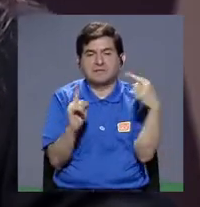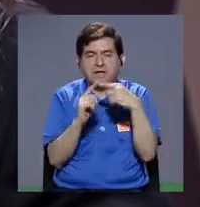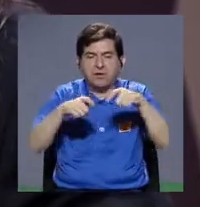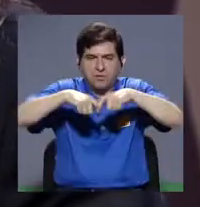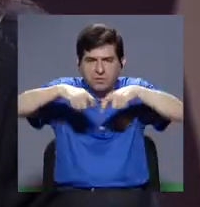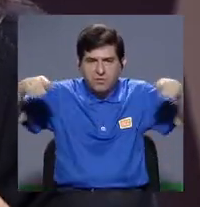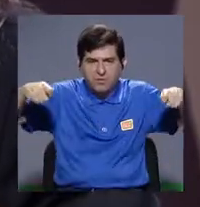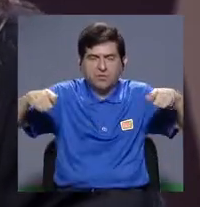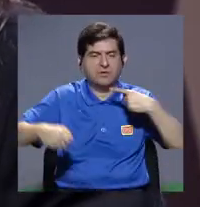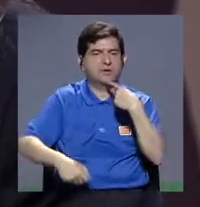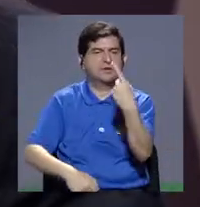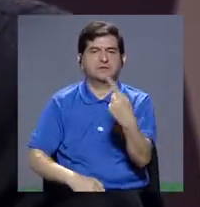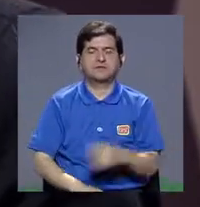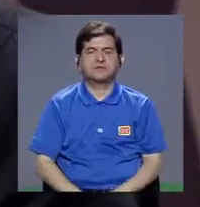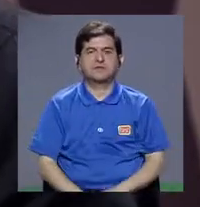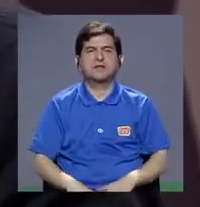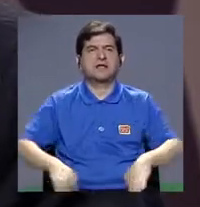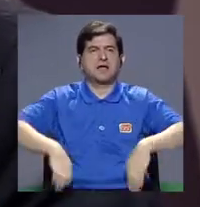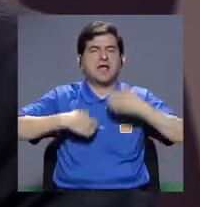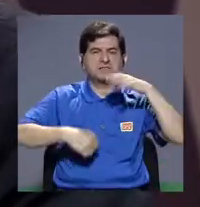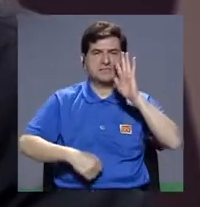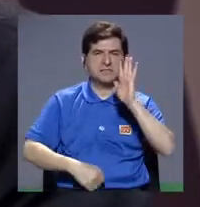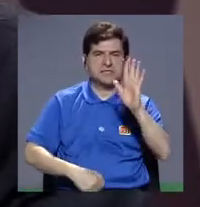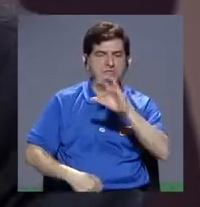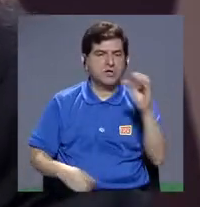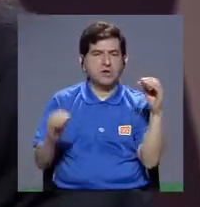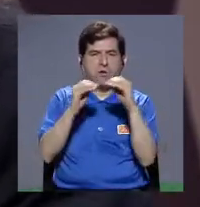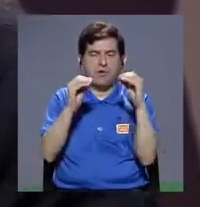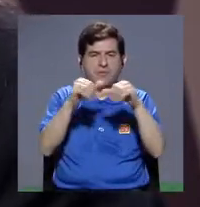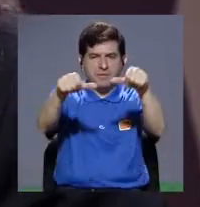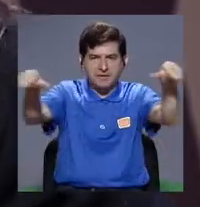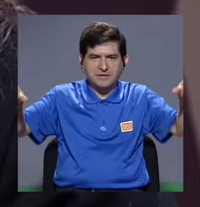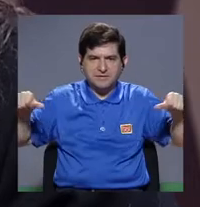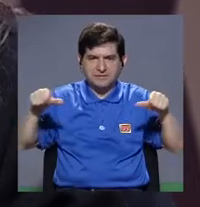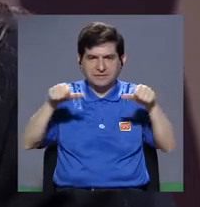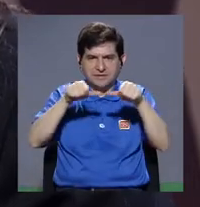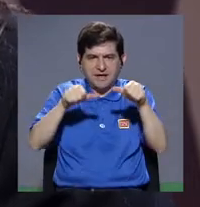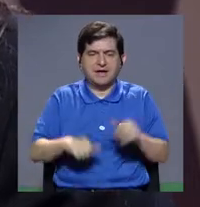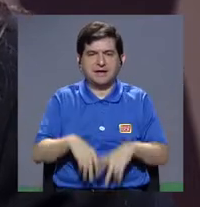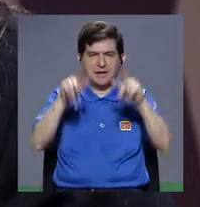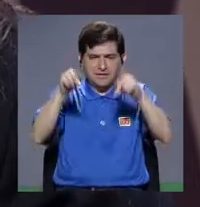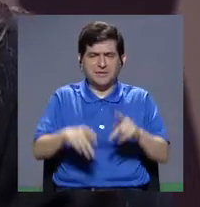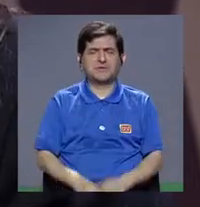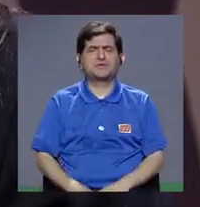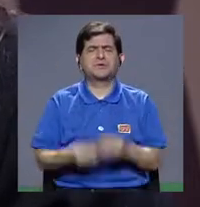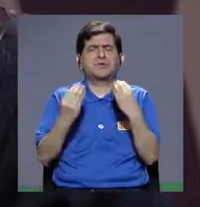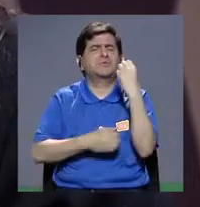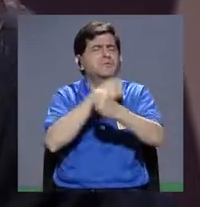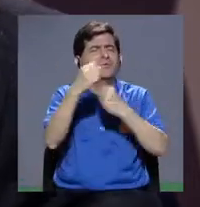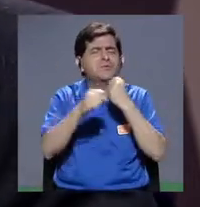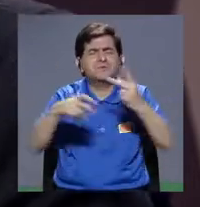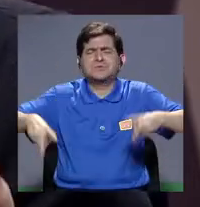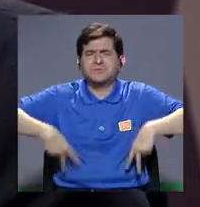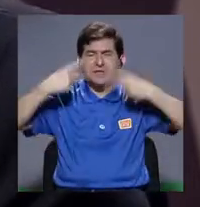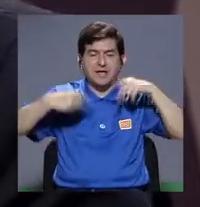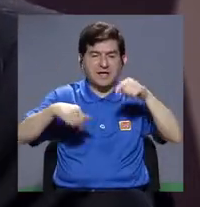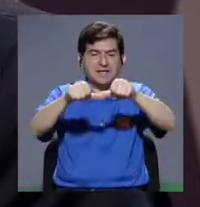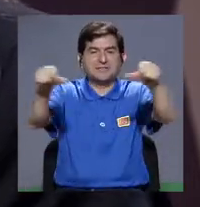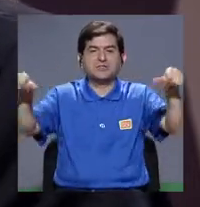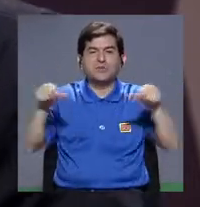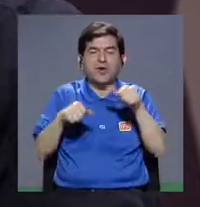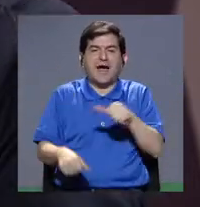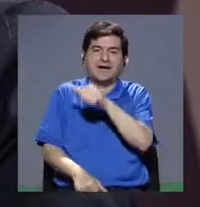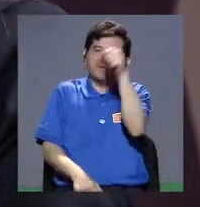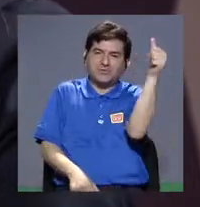implica nos dice que hay cinco o más zonas de gente muy longeva y esas se llaman